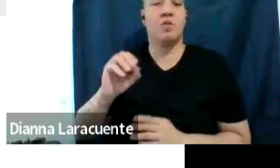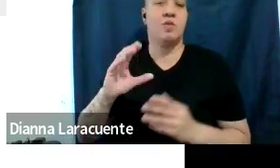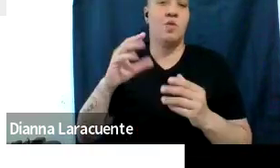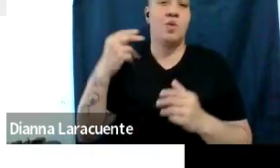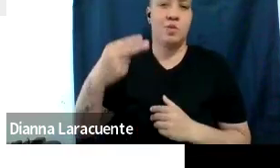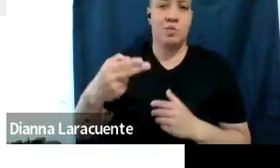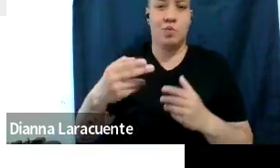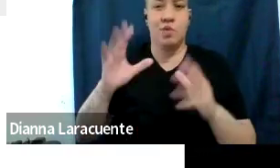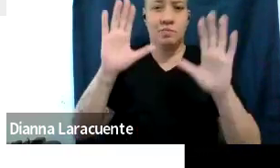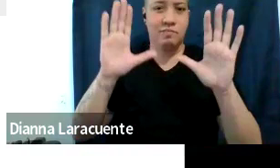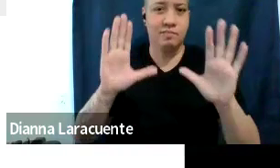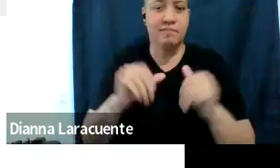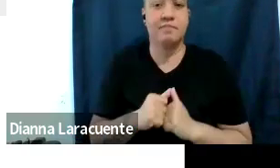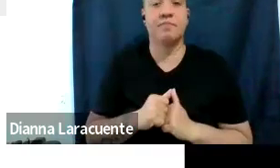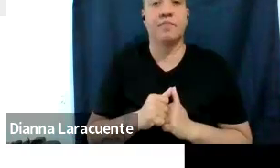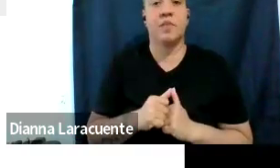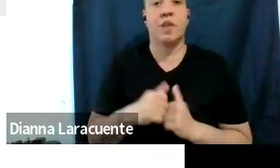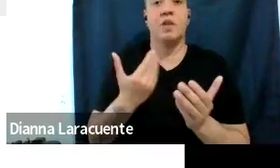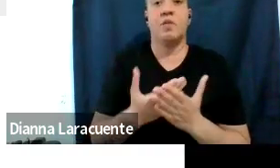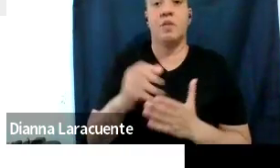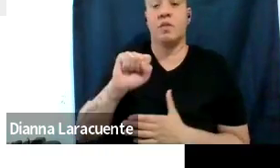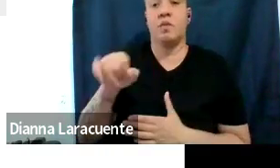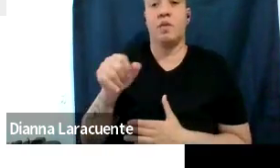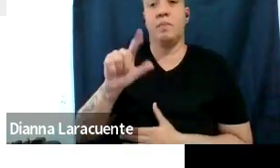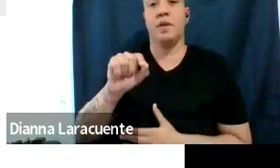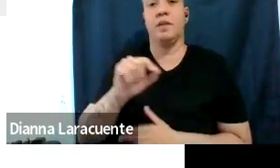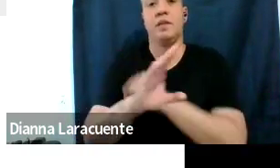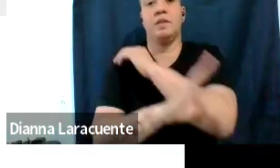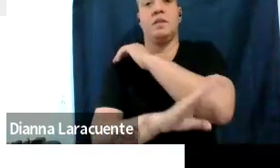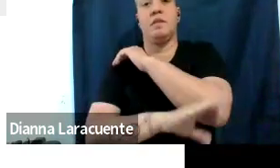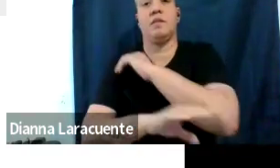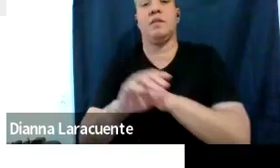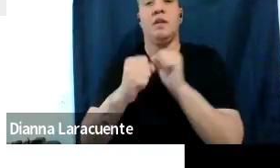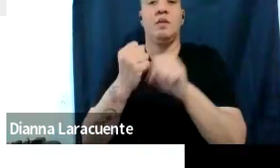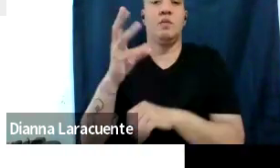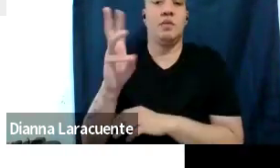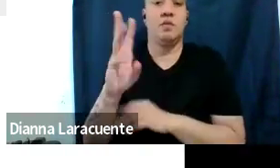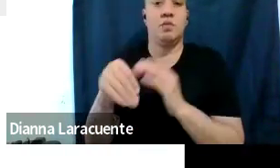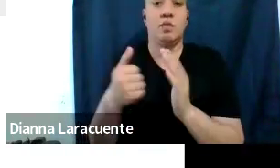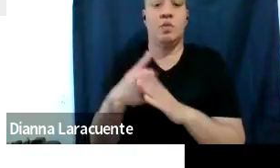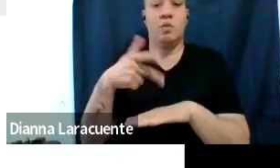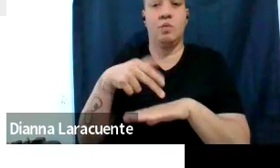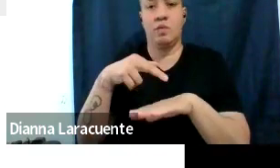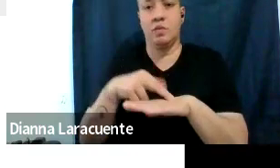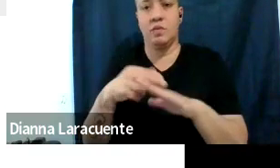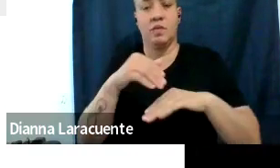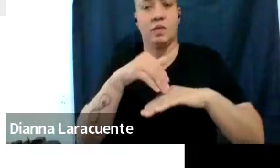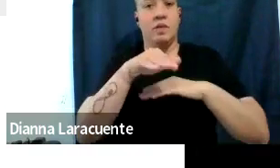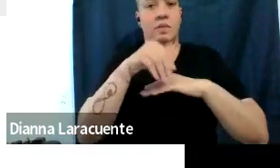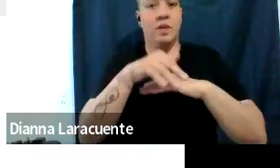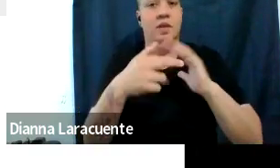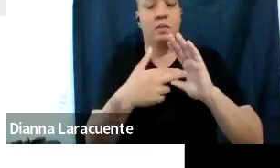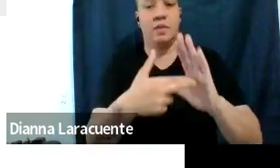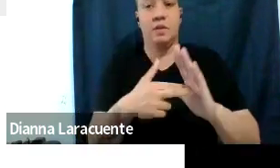maravillosa. Llegó a San Juan el 20 de septiembre del 16, toda la isla había enviado representación ahí cuando